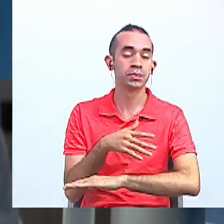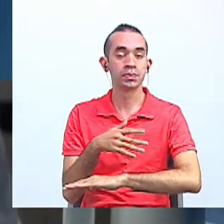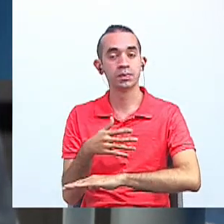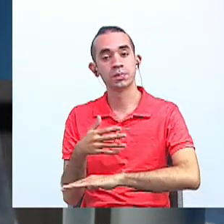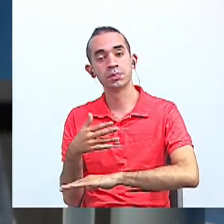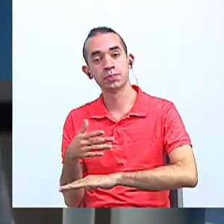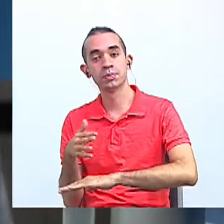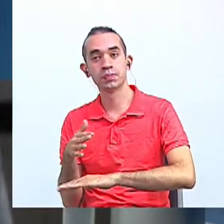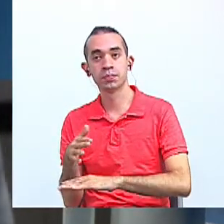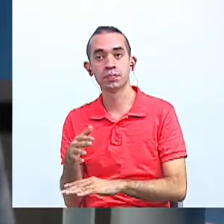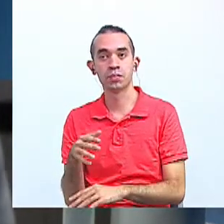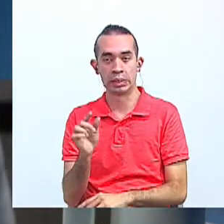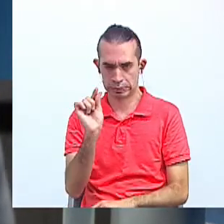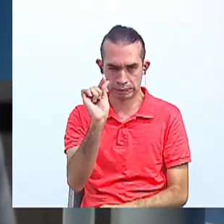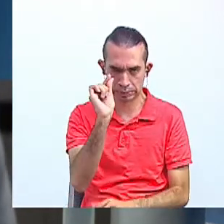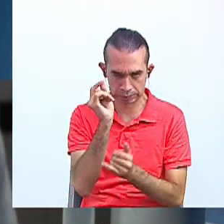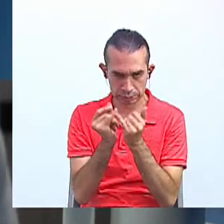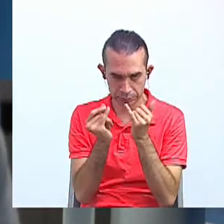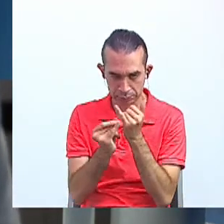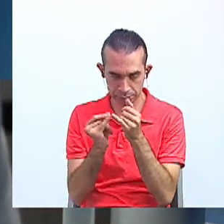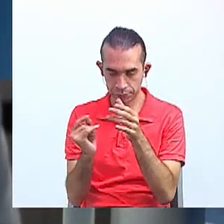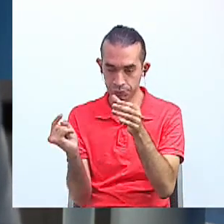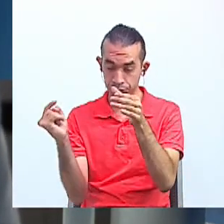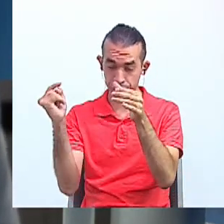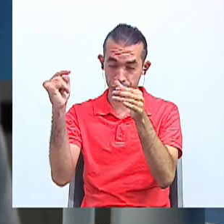Y estamos llegando al punto final.